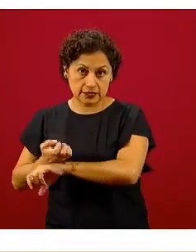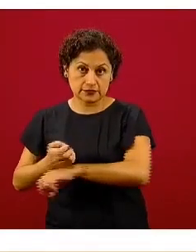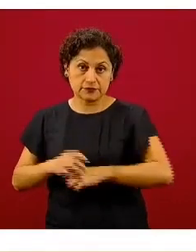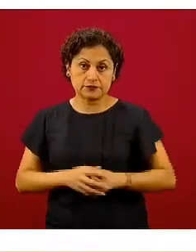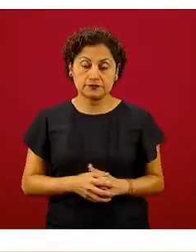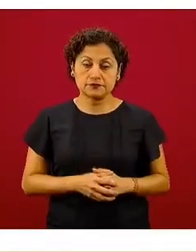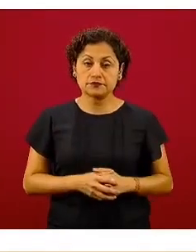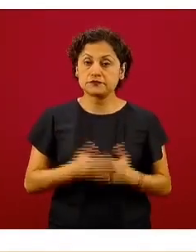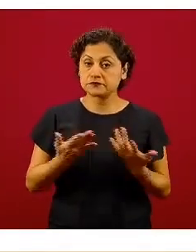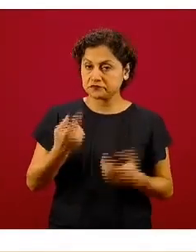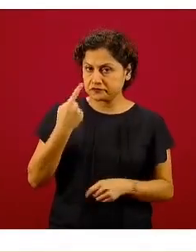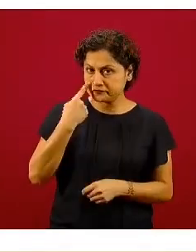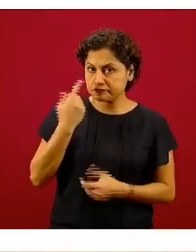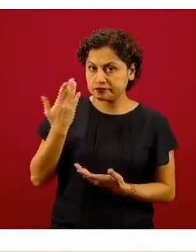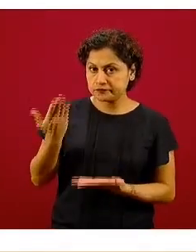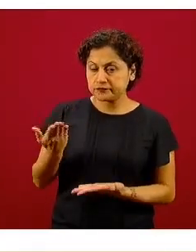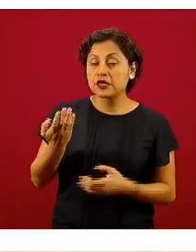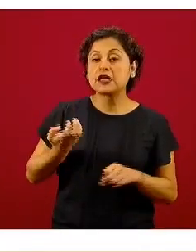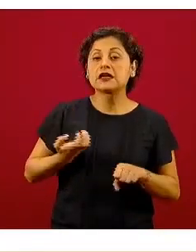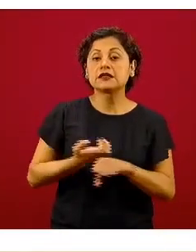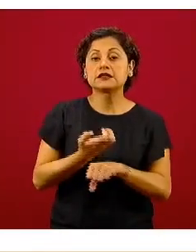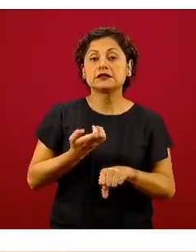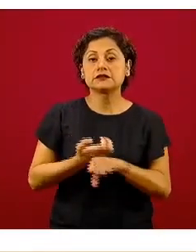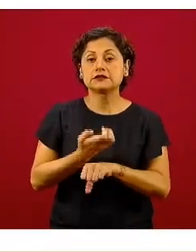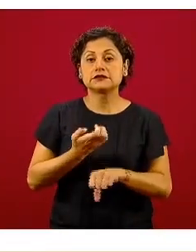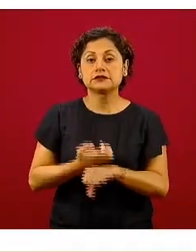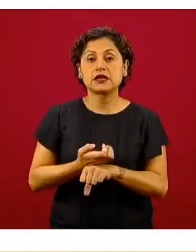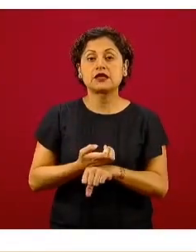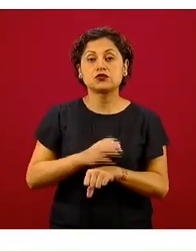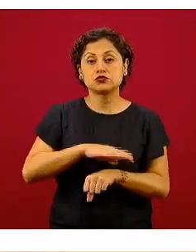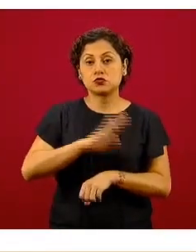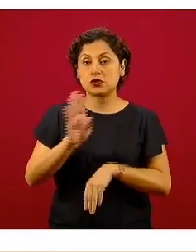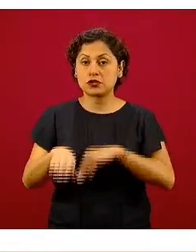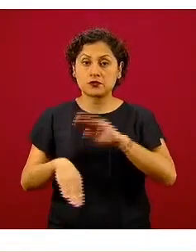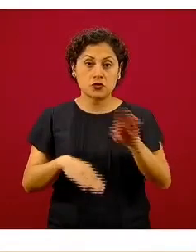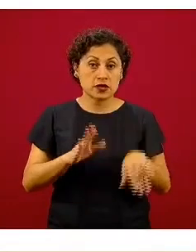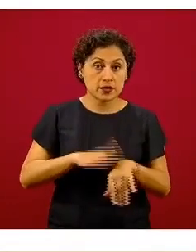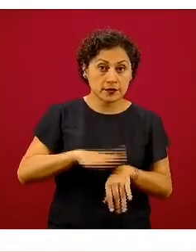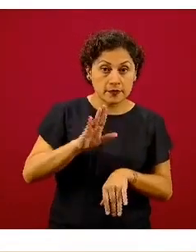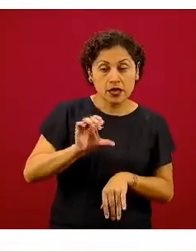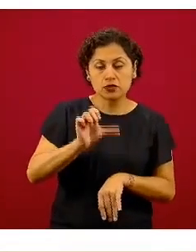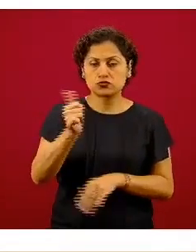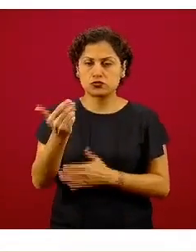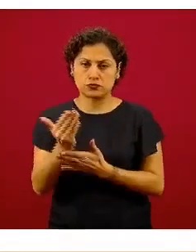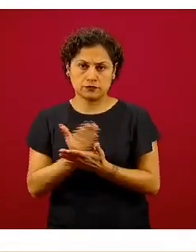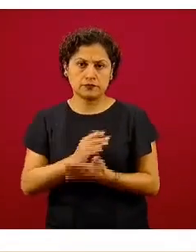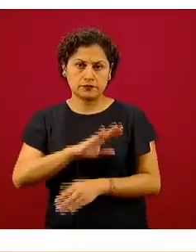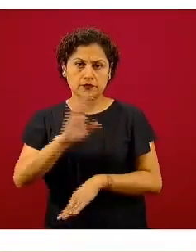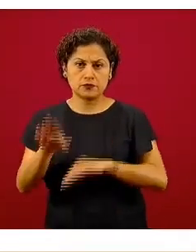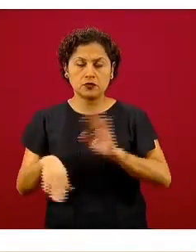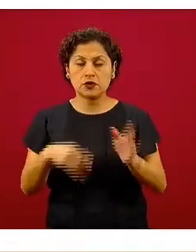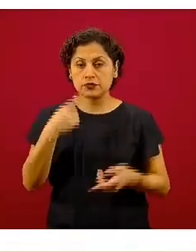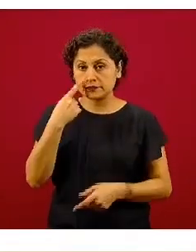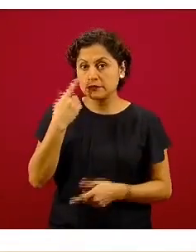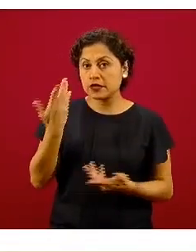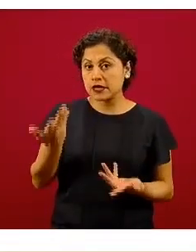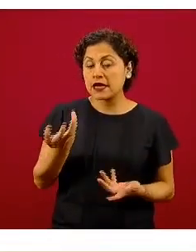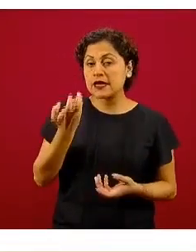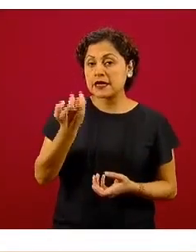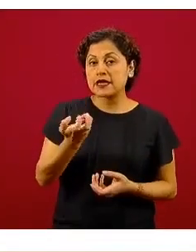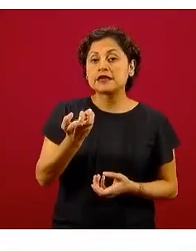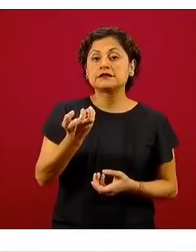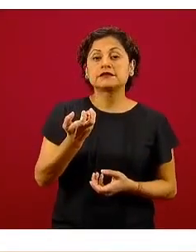ver claramente cuáles son las entidades en donde han ocurrido más defunciones, dado que estamos hablando de número de defunciones y no de una